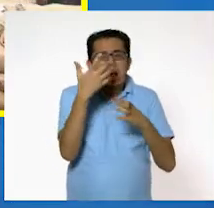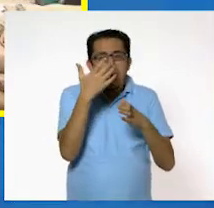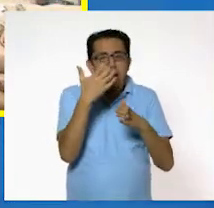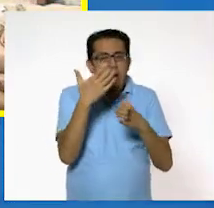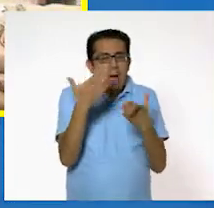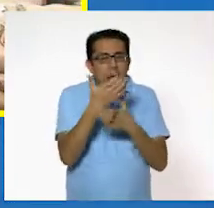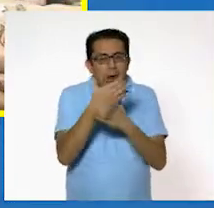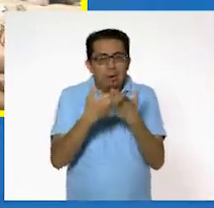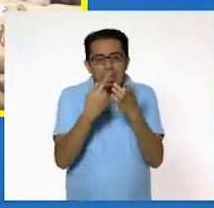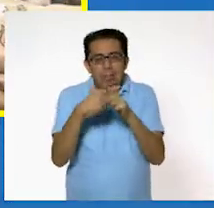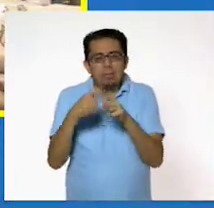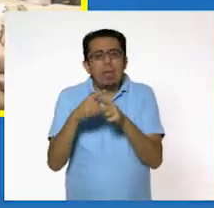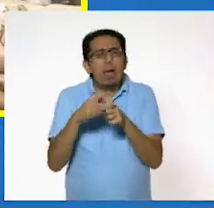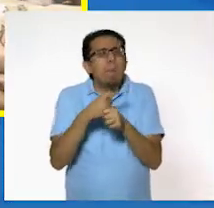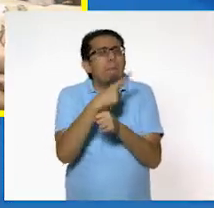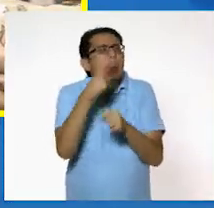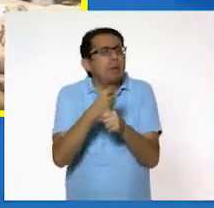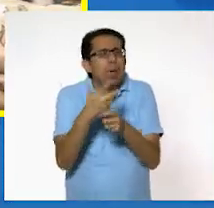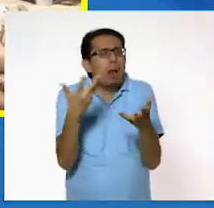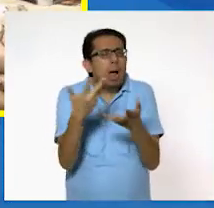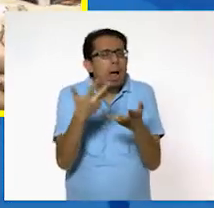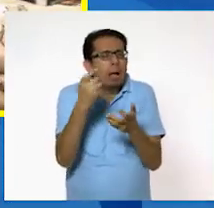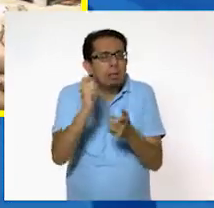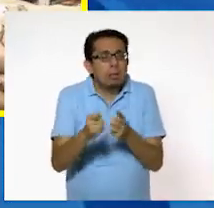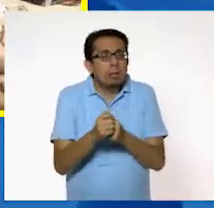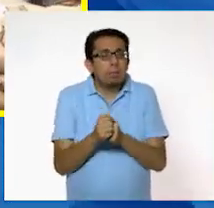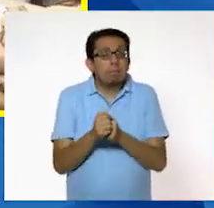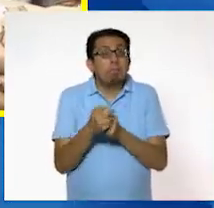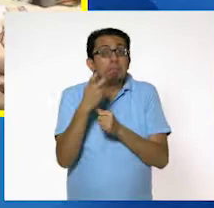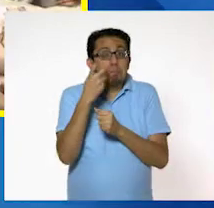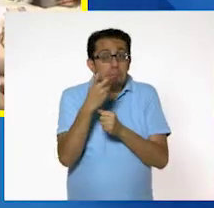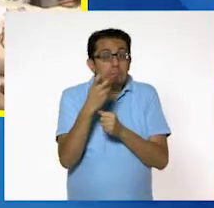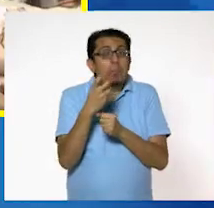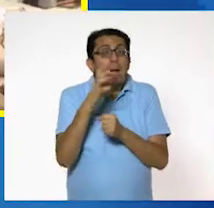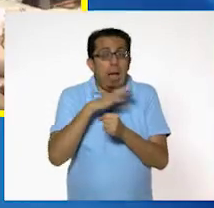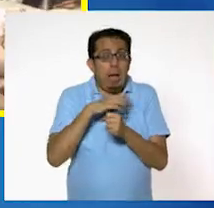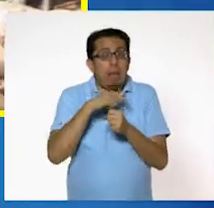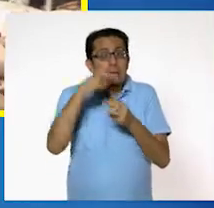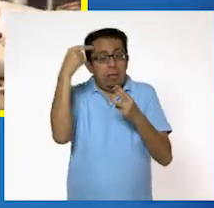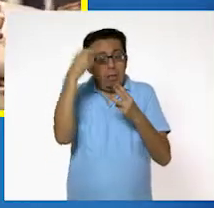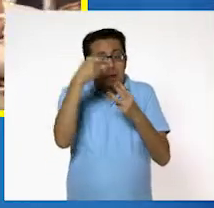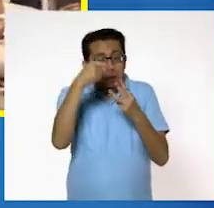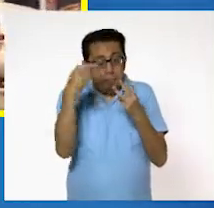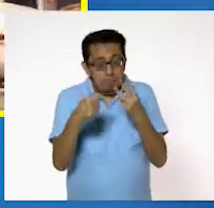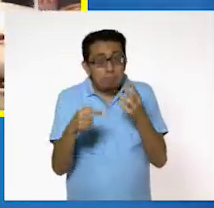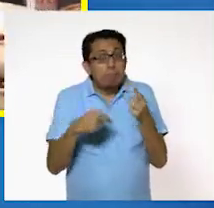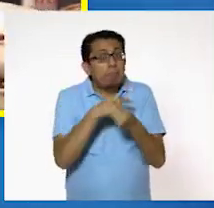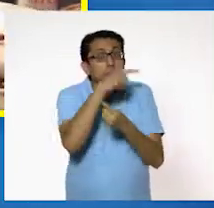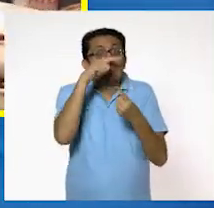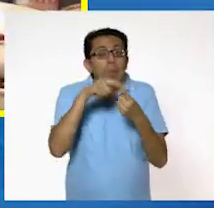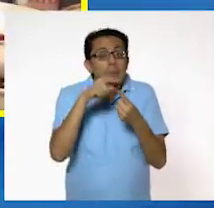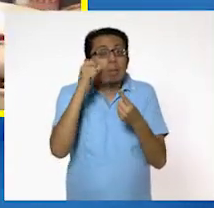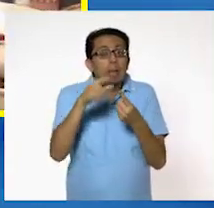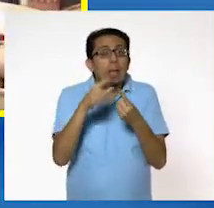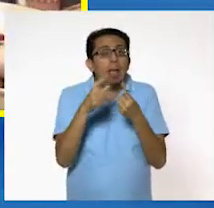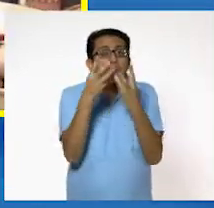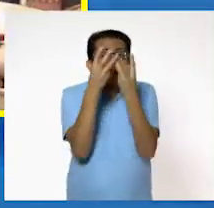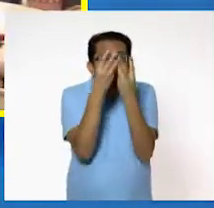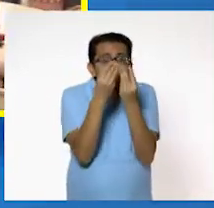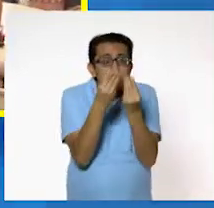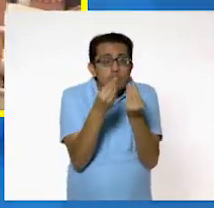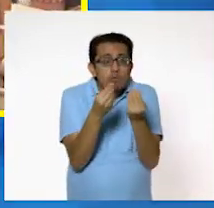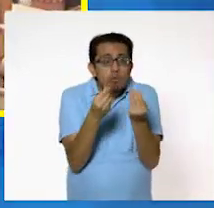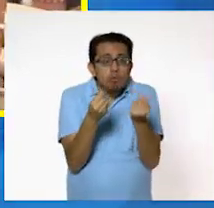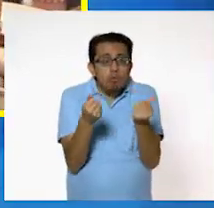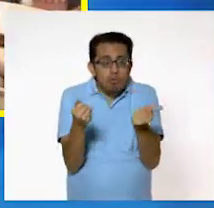cosas. ¿Cuál es el primer paso, Juan? Bueno, esencialmente tenemos 3 pasos. El primer paso es la fundición, que tenemos